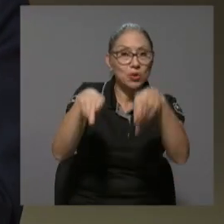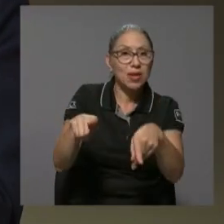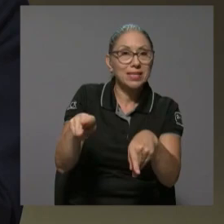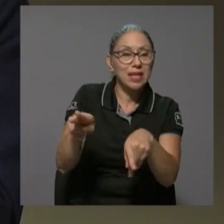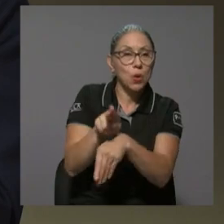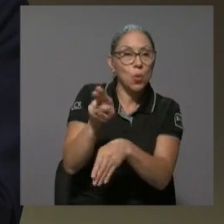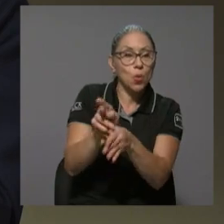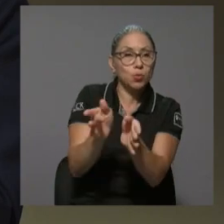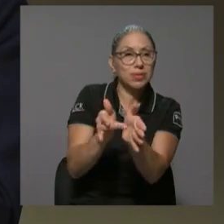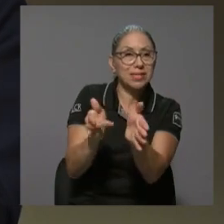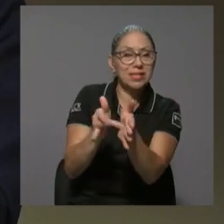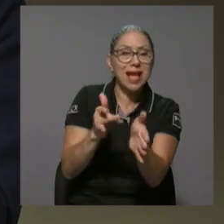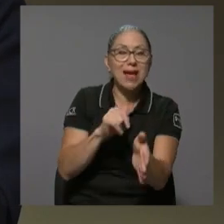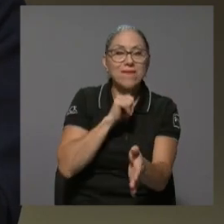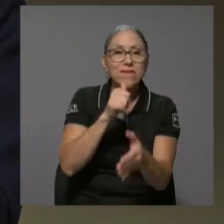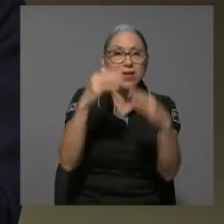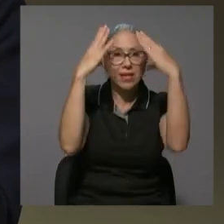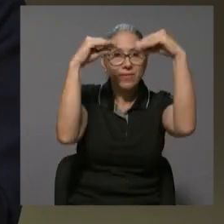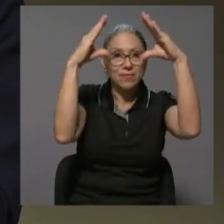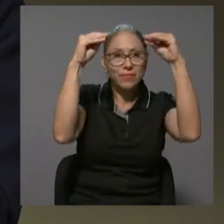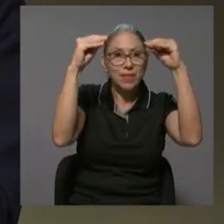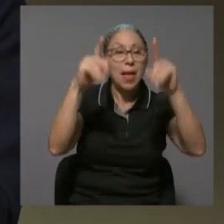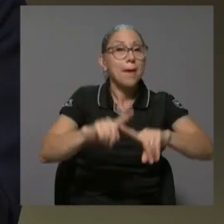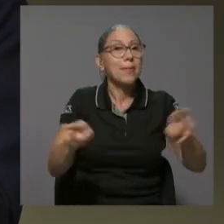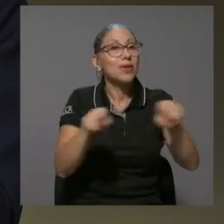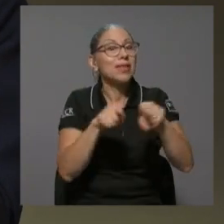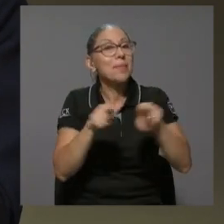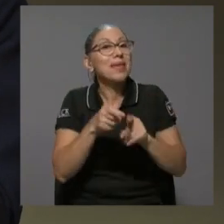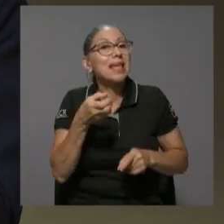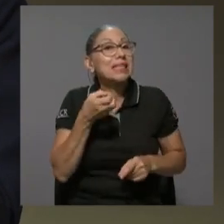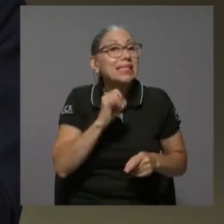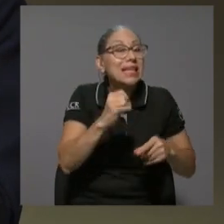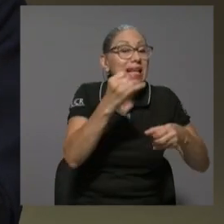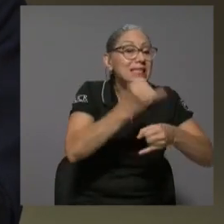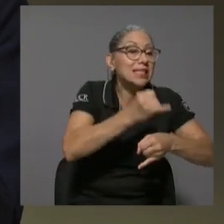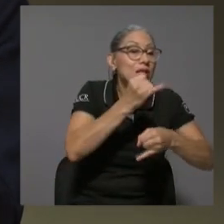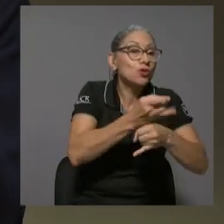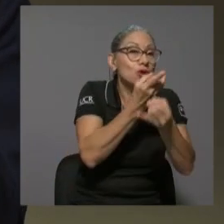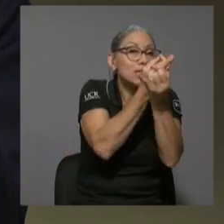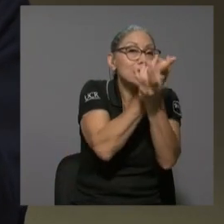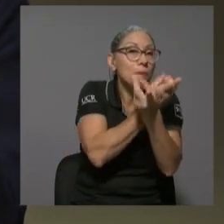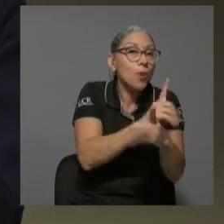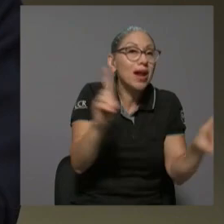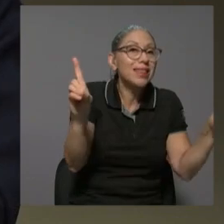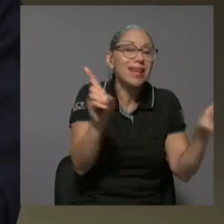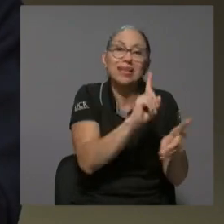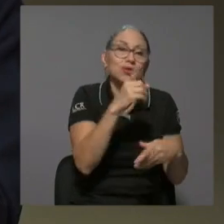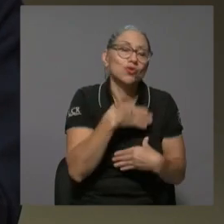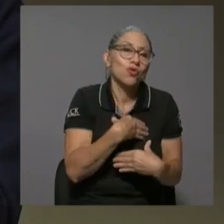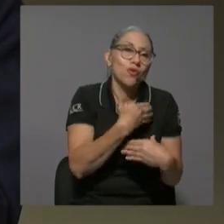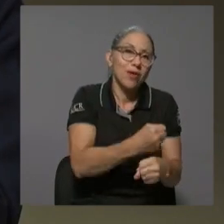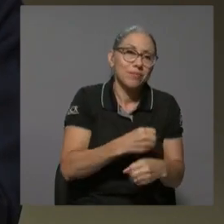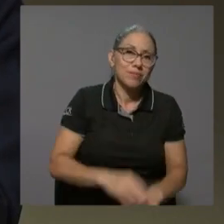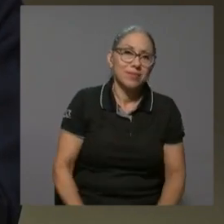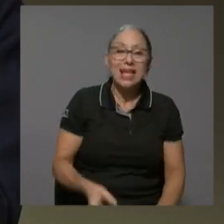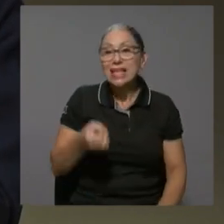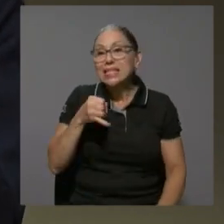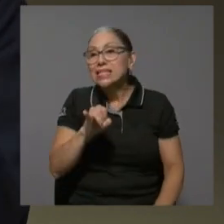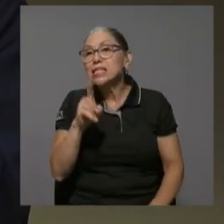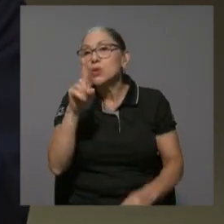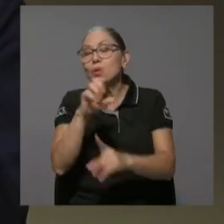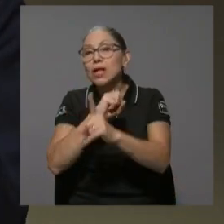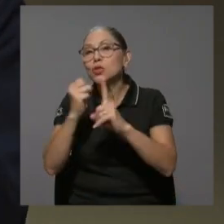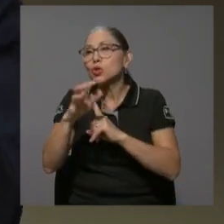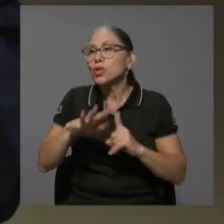las instituciones democráticas pierden credibilidad, si las identidades que le dan unidad a una sociedad,